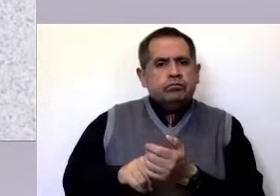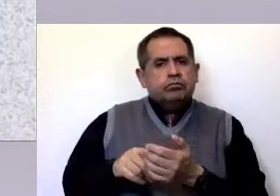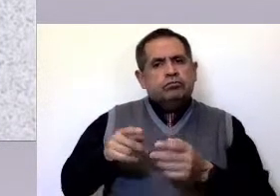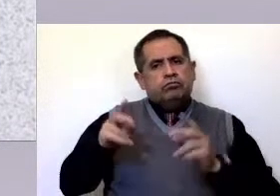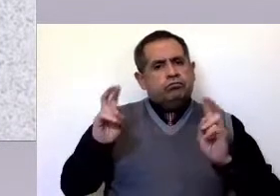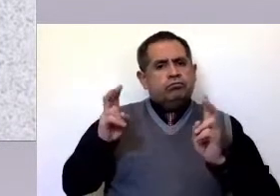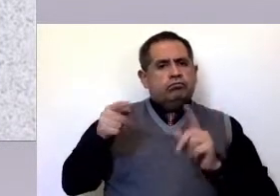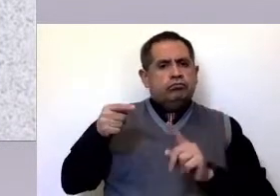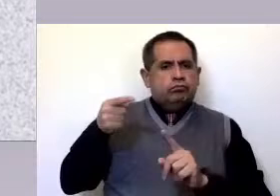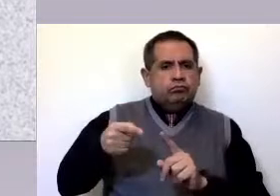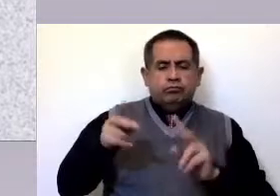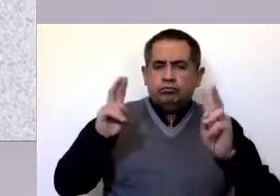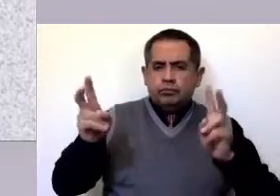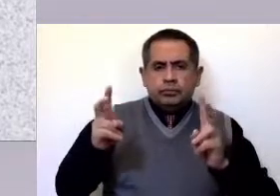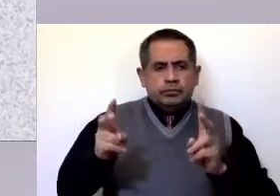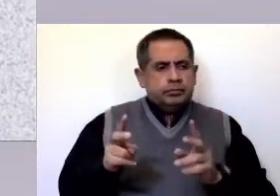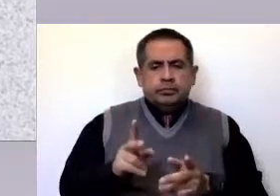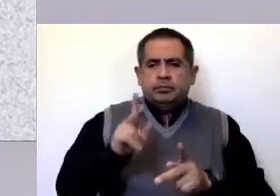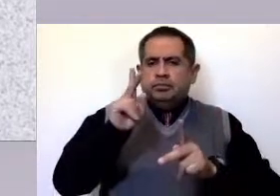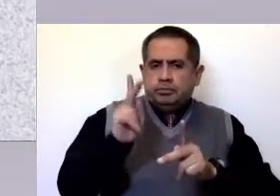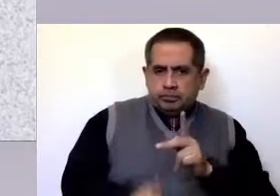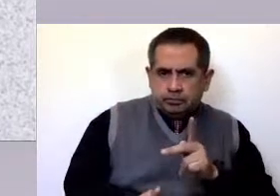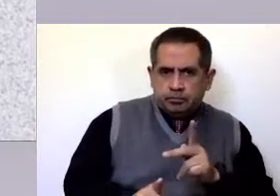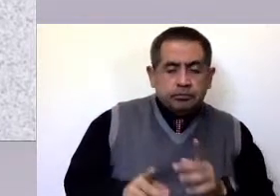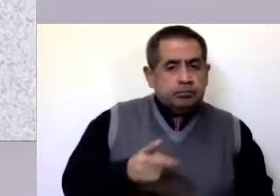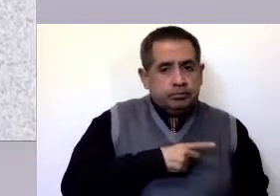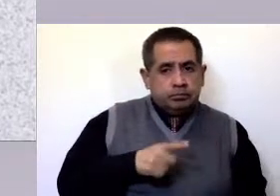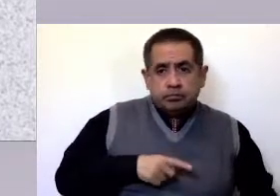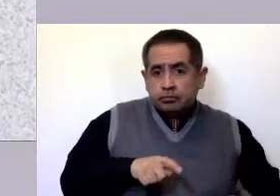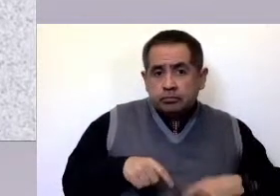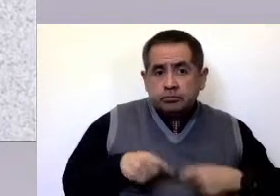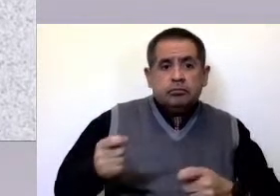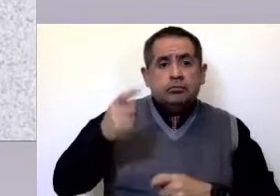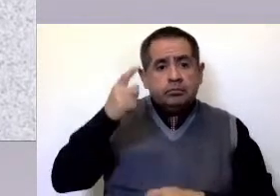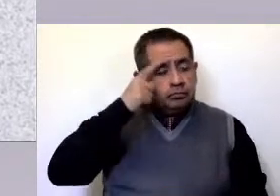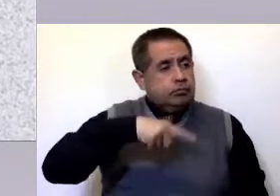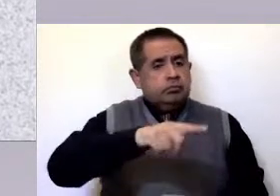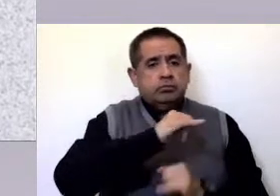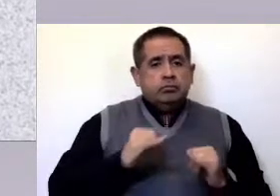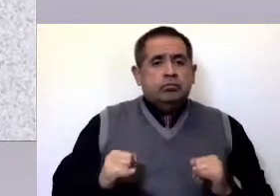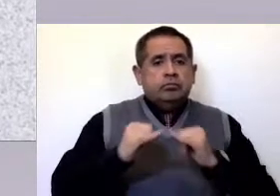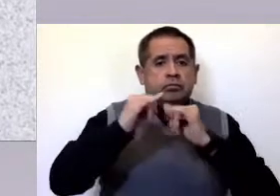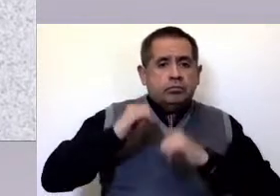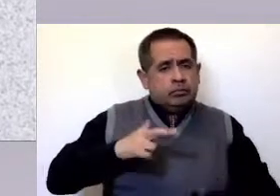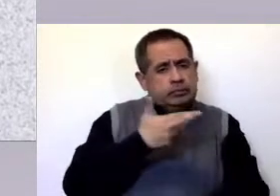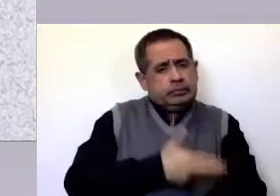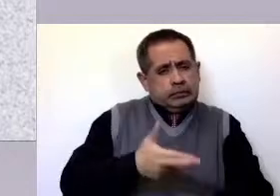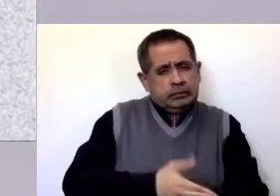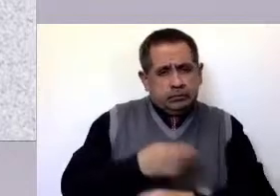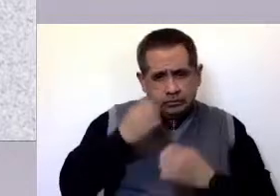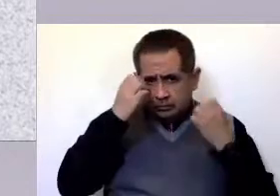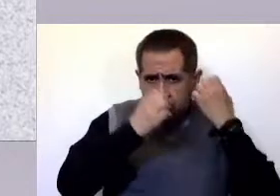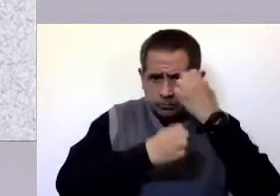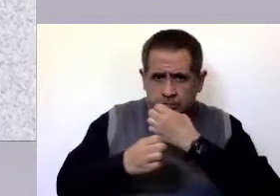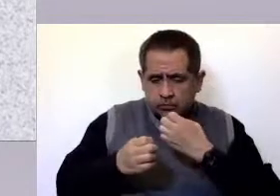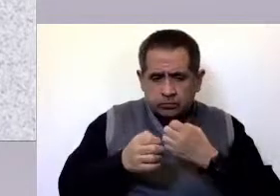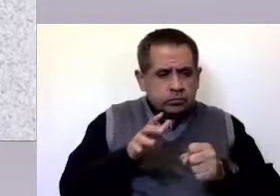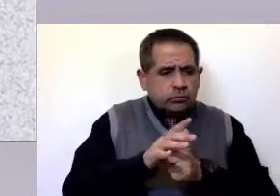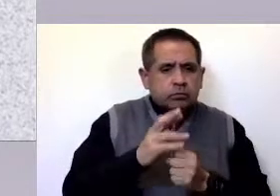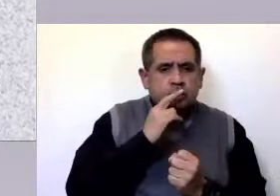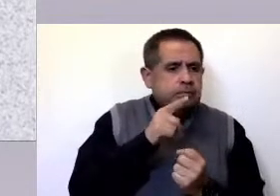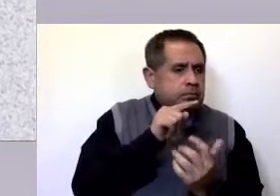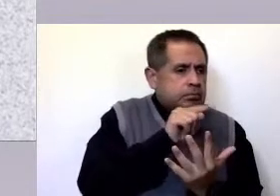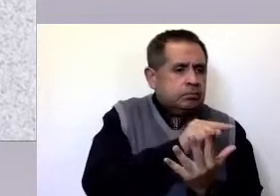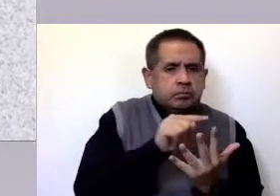suspensión provisional debe otorgarse para que la institución responsable de inmediato análisis certifique el mejor